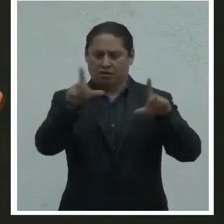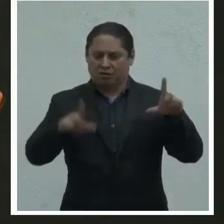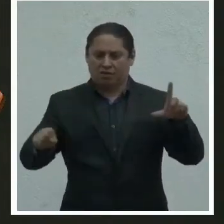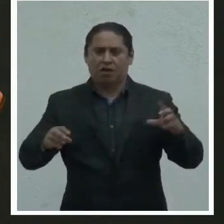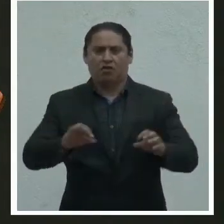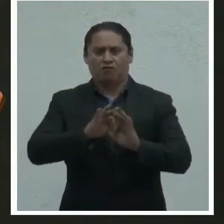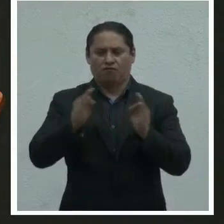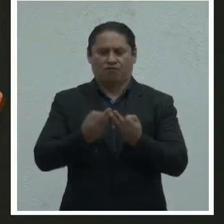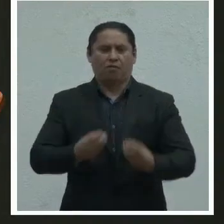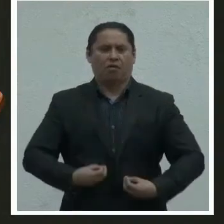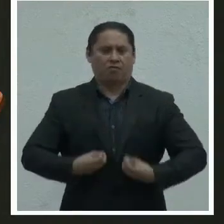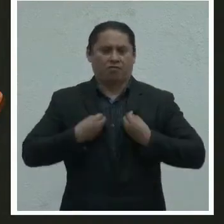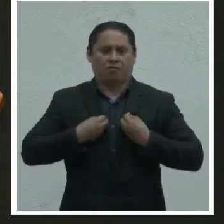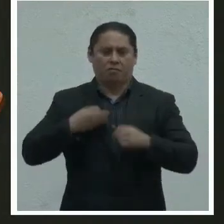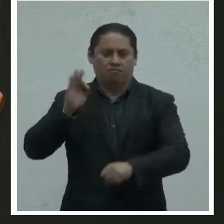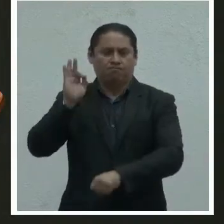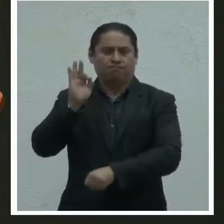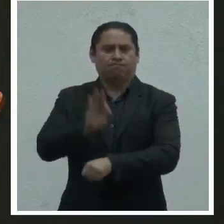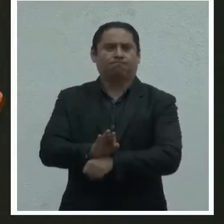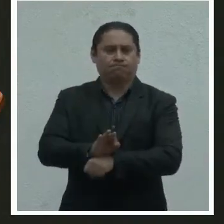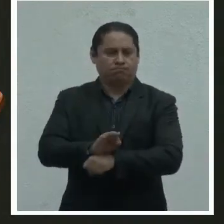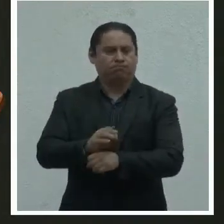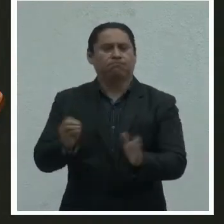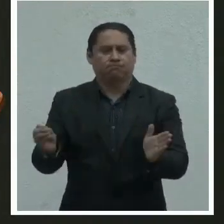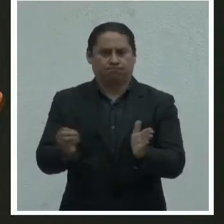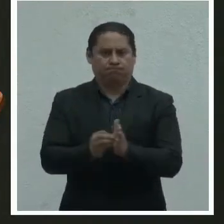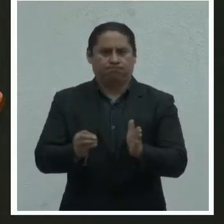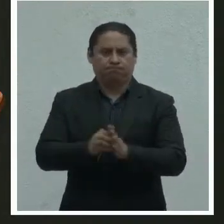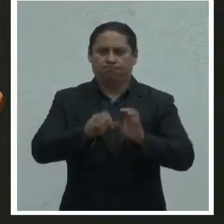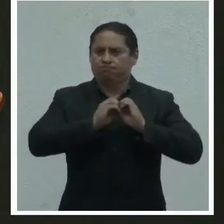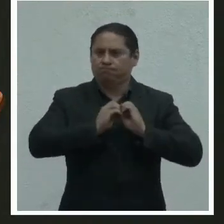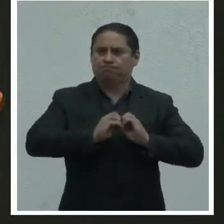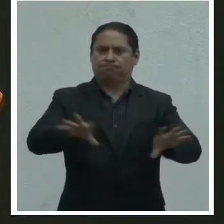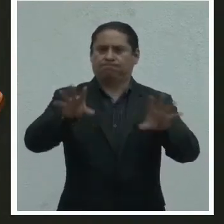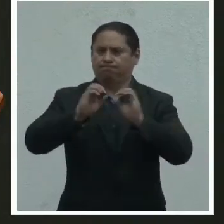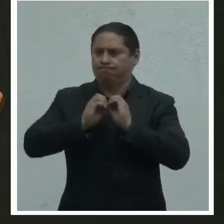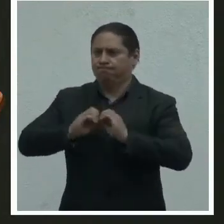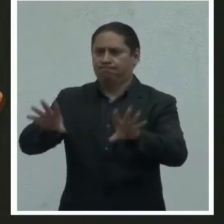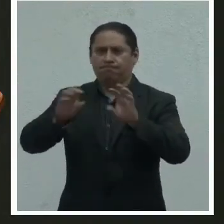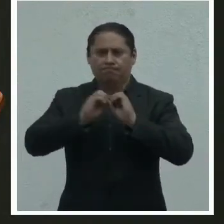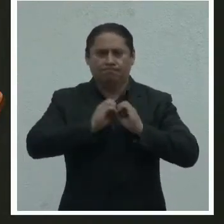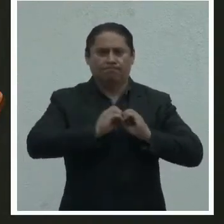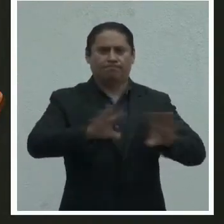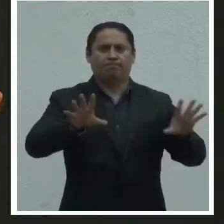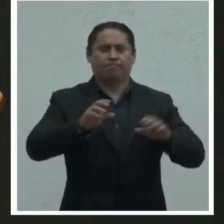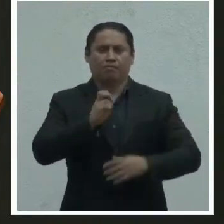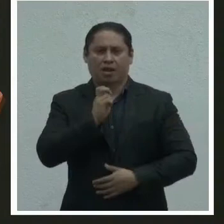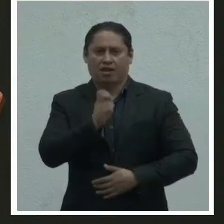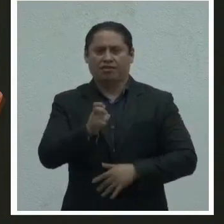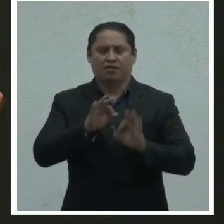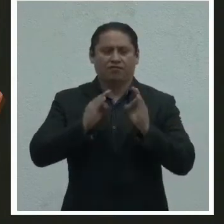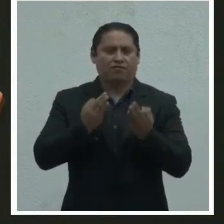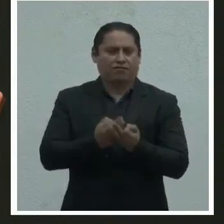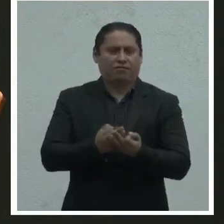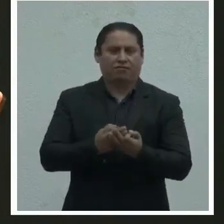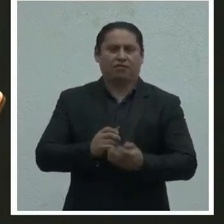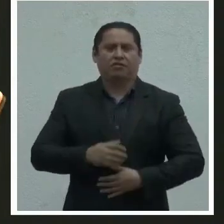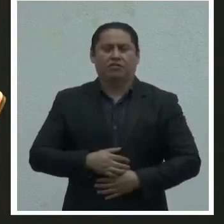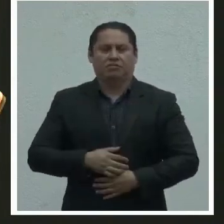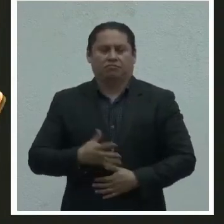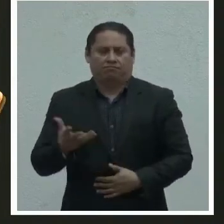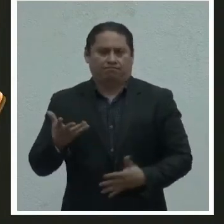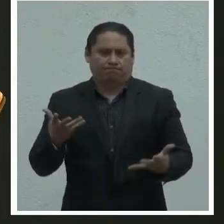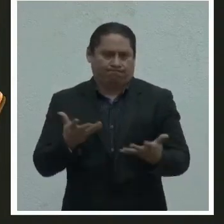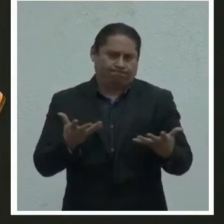deben de ser preservadas y, por supuesto, publicadas y difundidas. De esta manera, generaremos